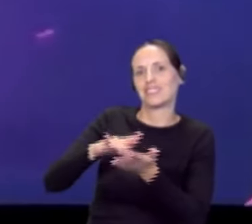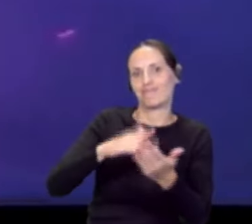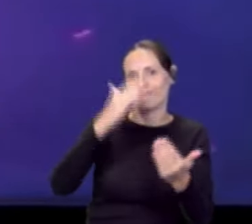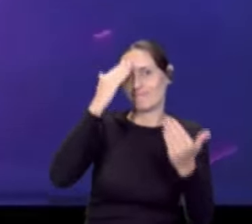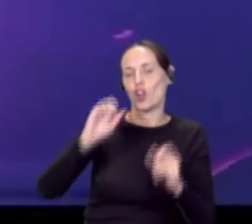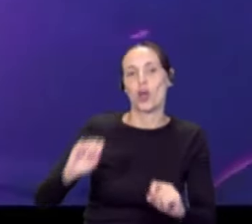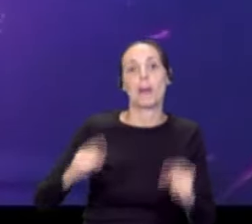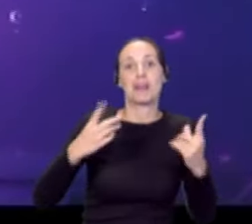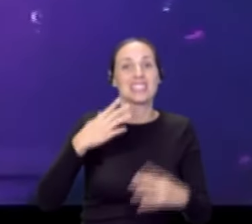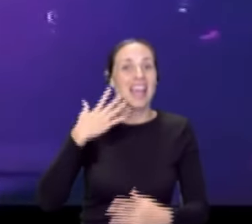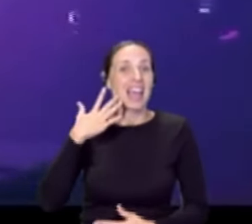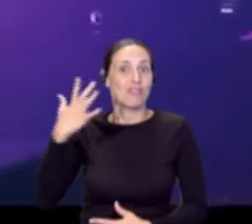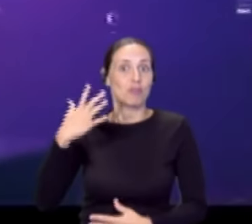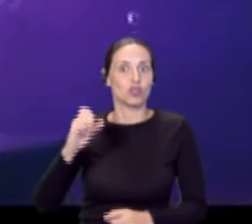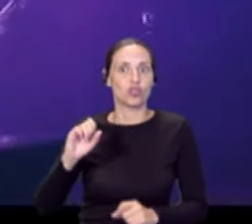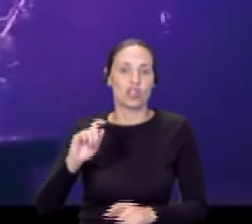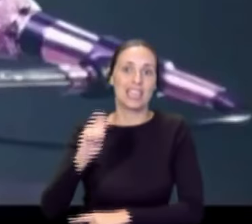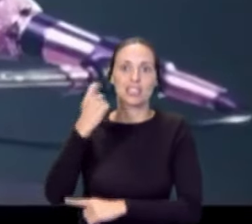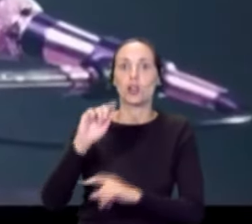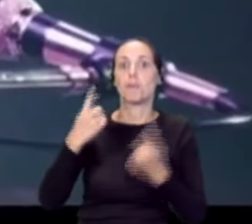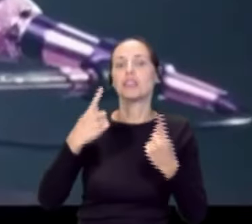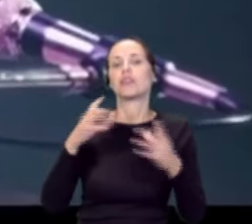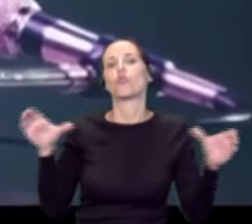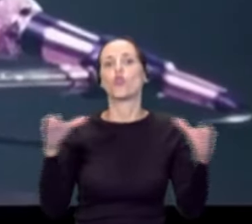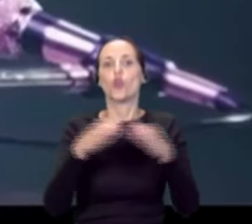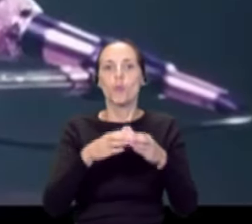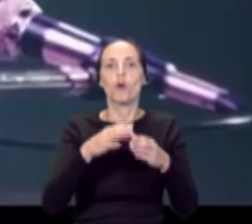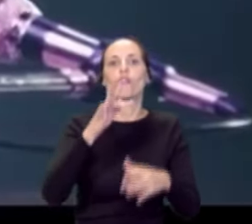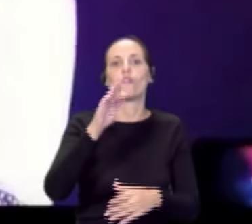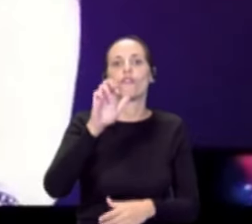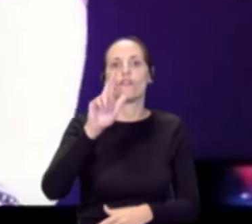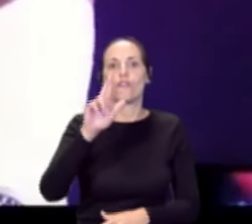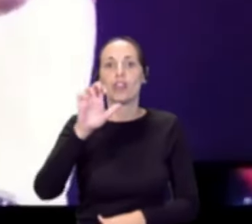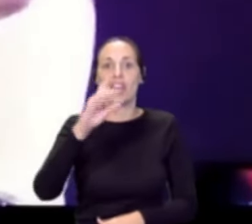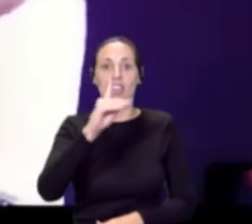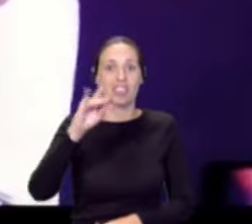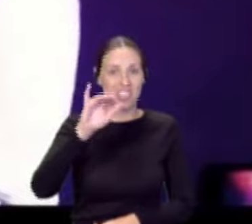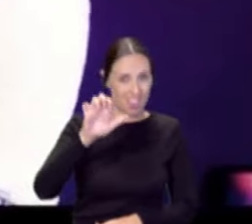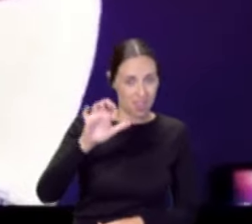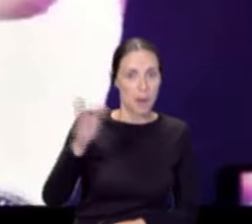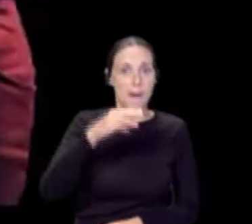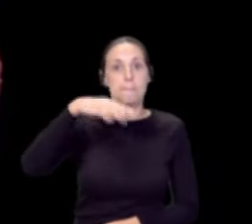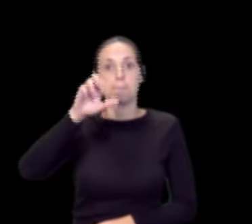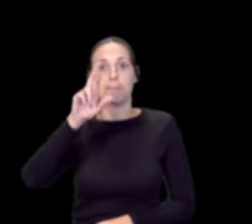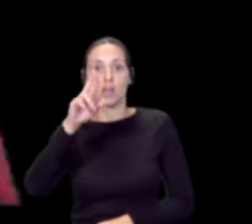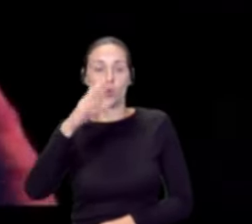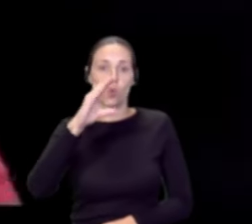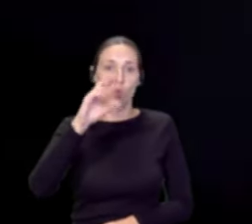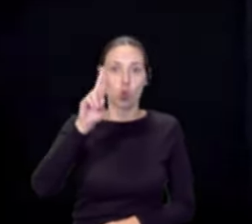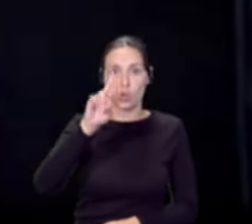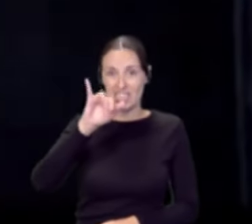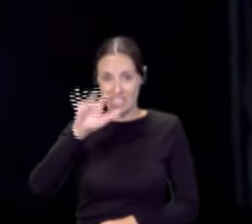grandes éxitos de la banda liderada por Freddie Mercury desde 1973 hasta el año 95.